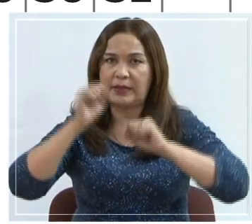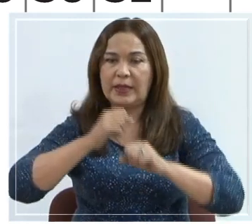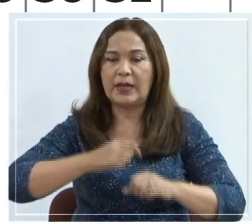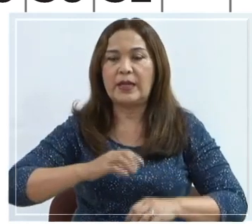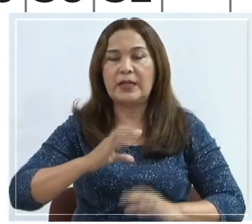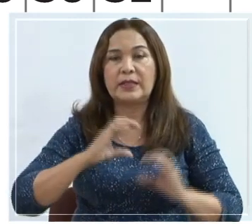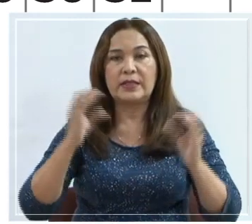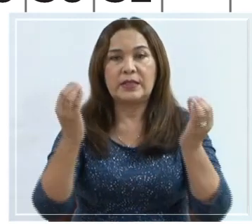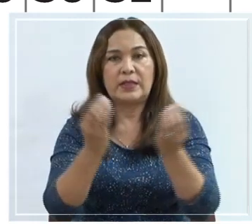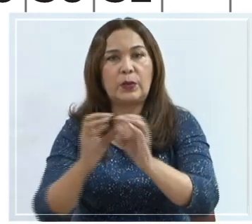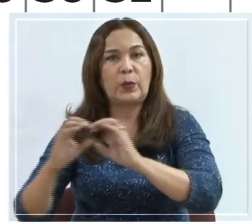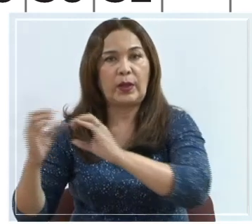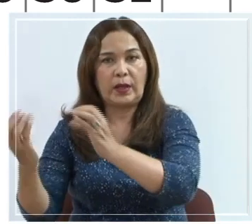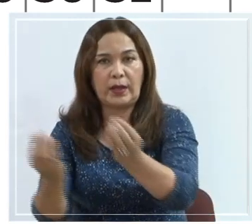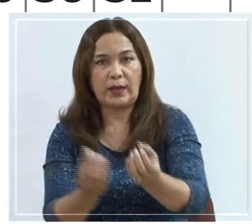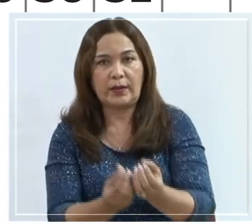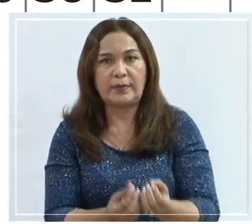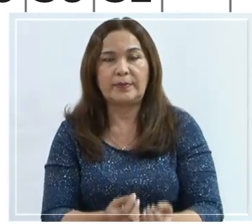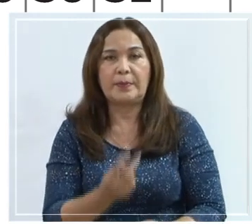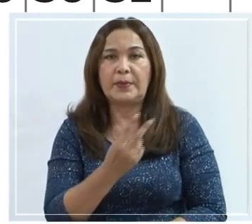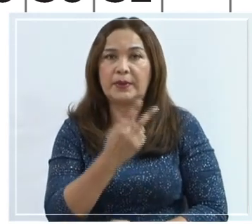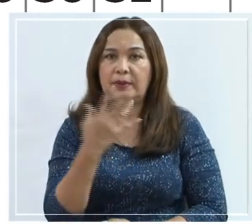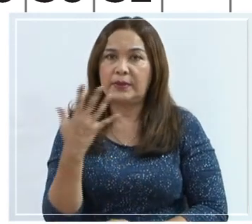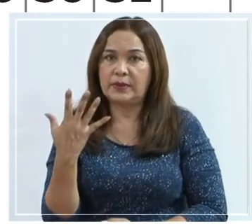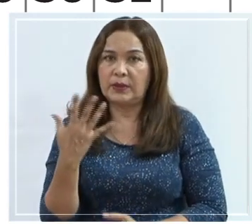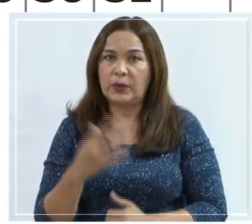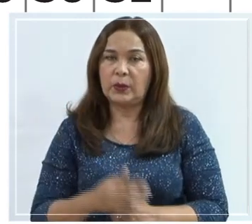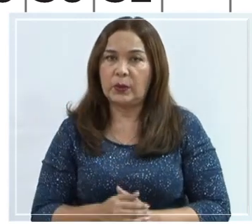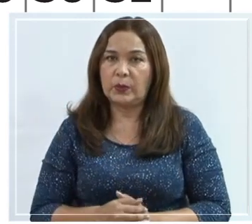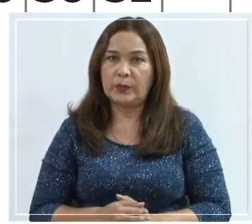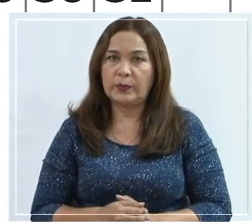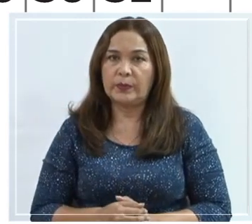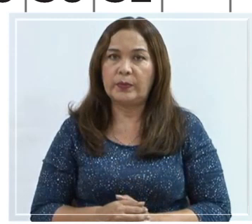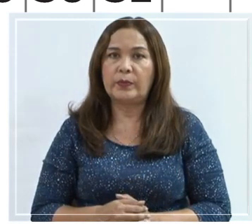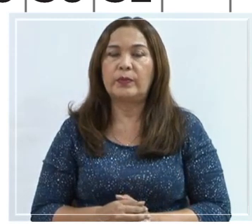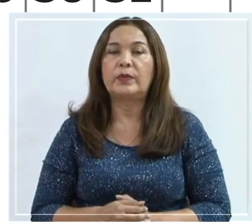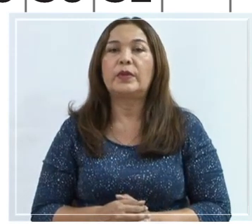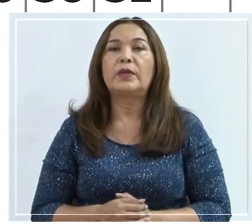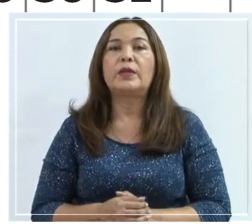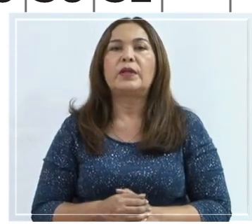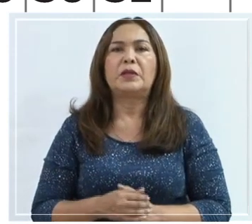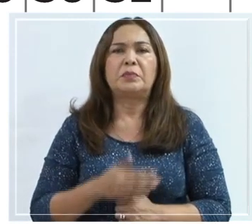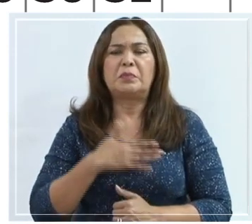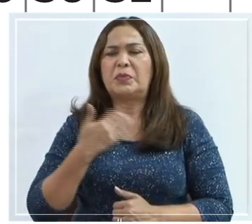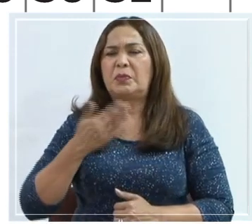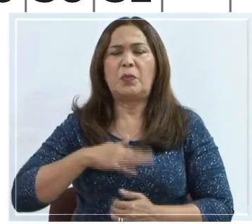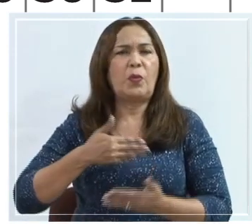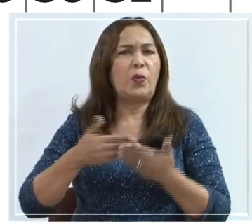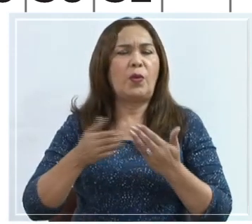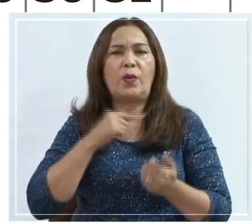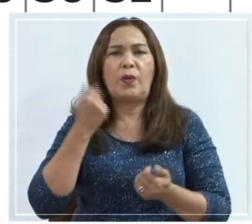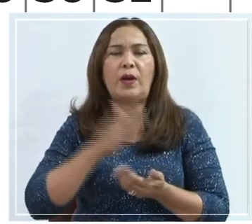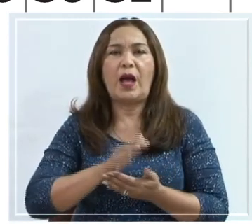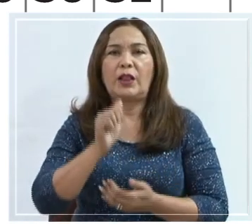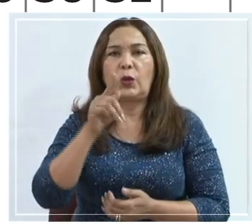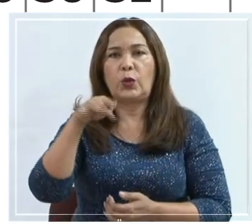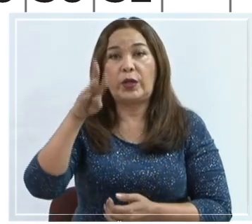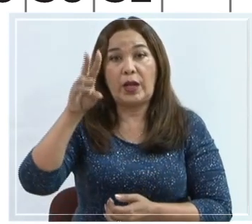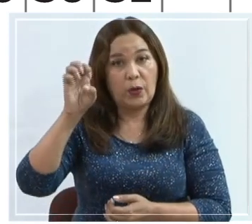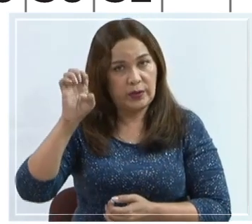circuital 10 25 inmolación de antonio recaude